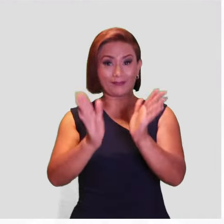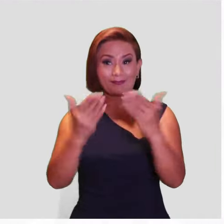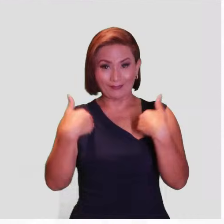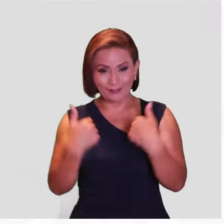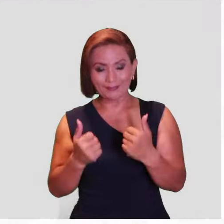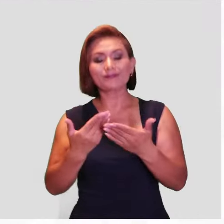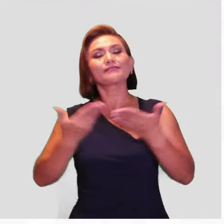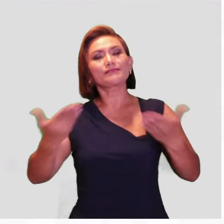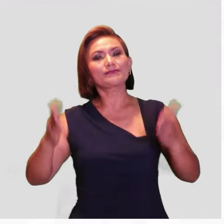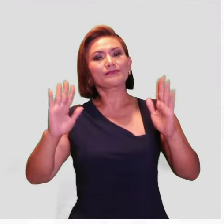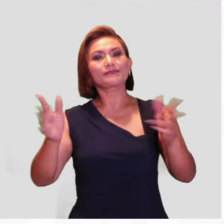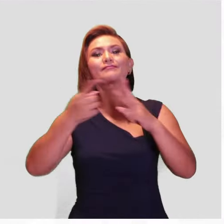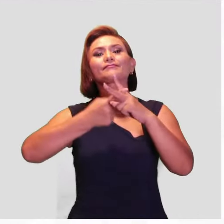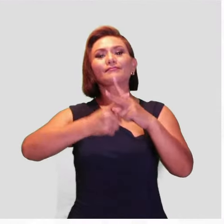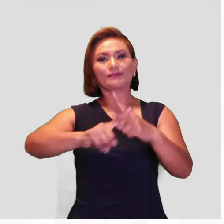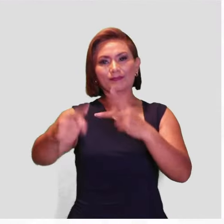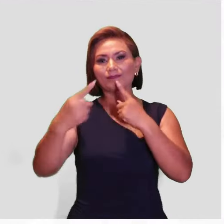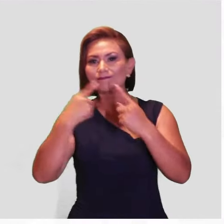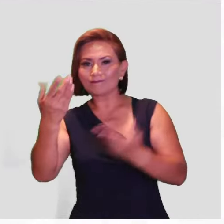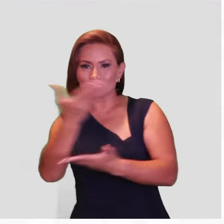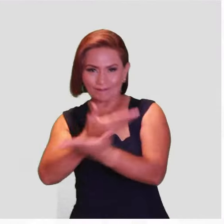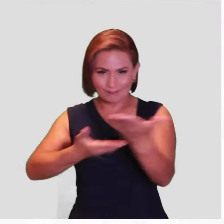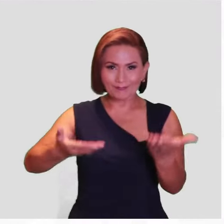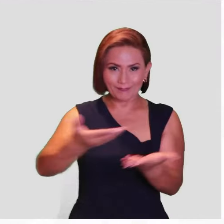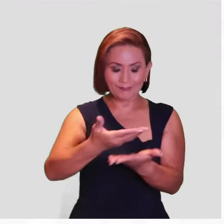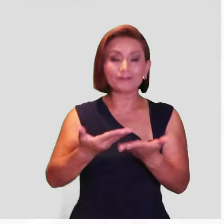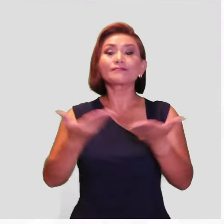de lleno con este diálogo y para ello